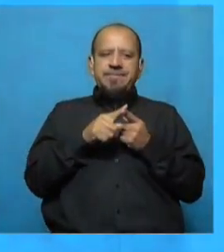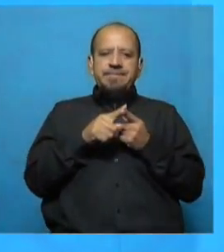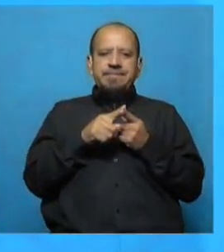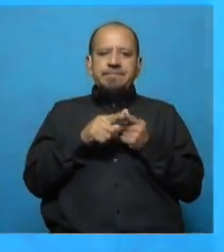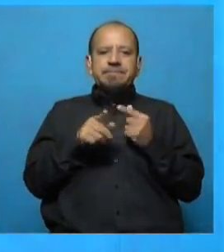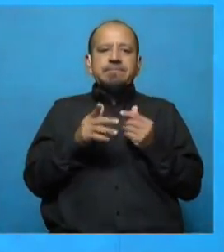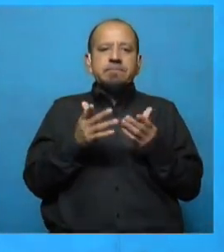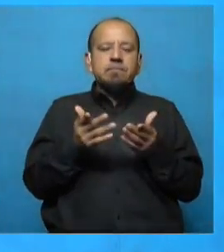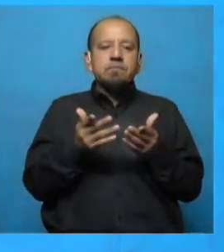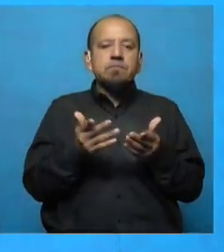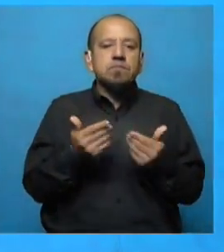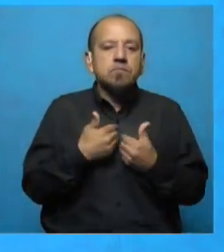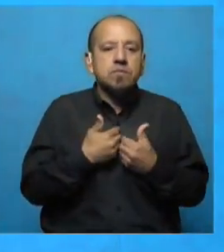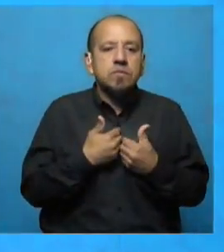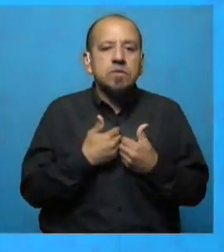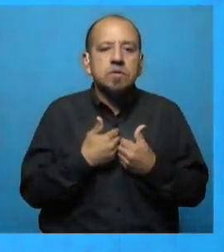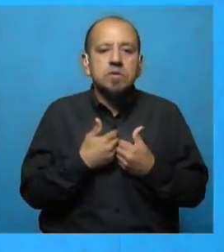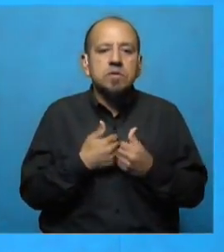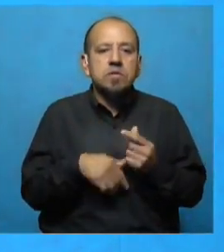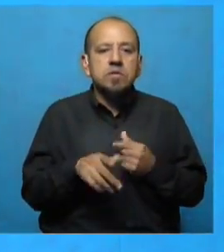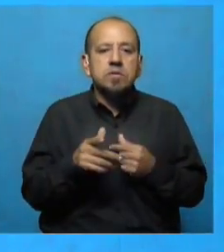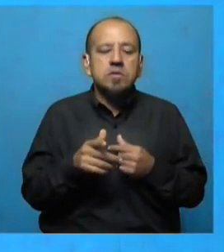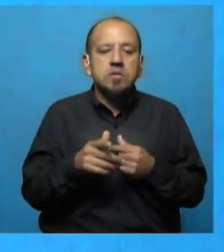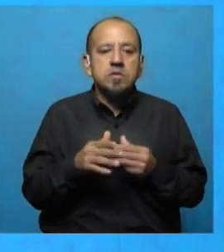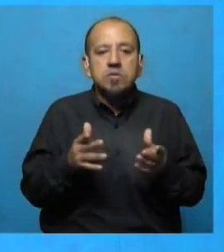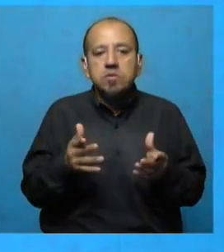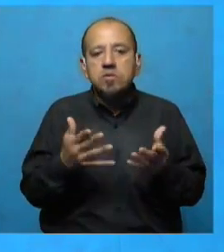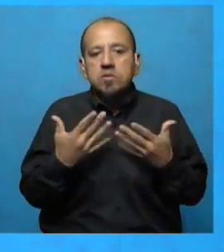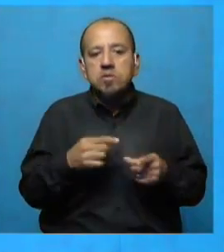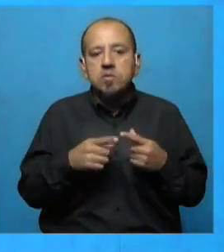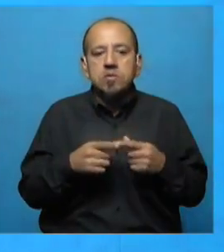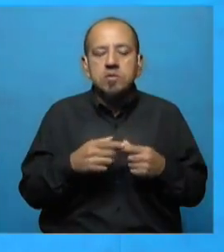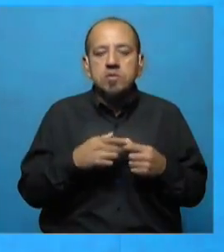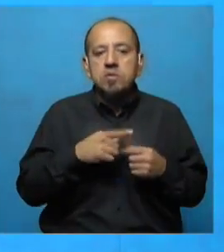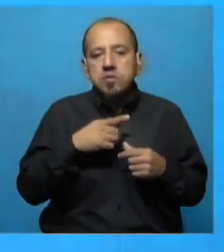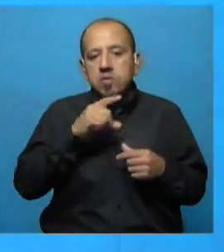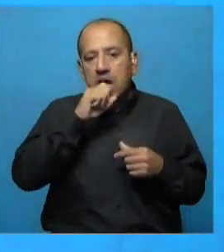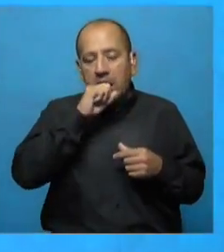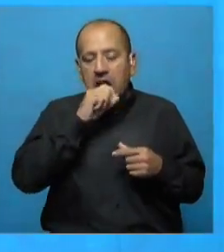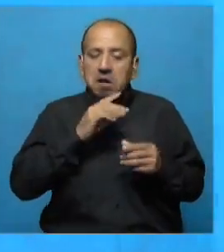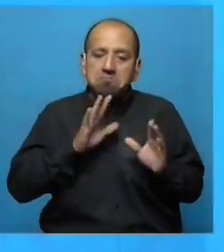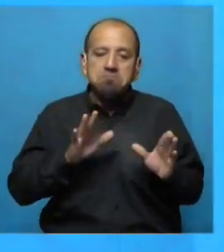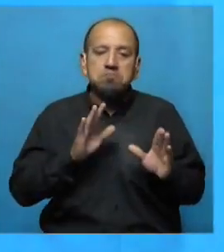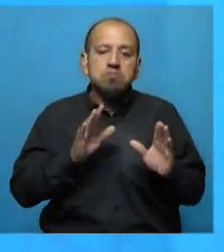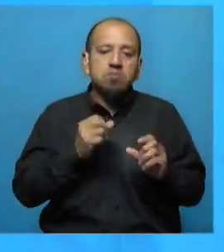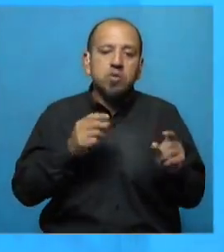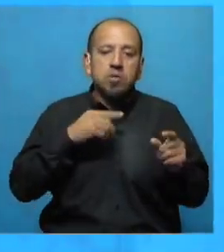yo no quiero que agredir a la gente O sea si la gente se puede enojar con lo que yo pongo Porque no piensa igual que yo pero